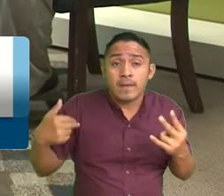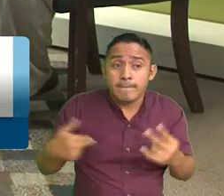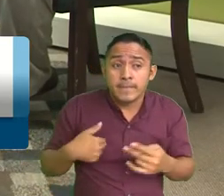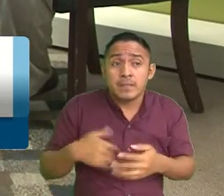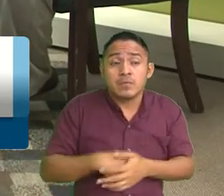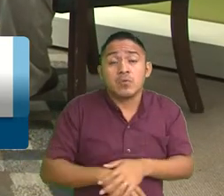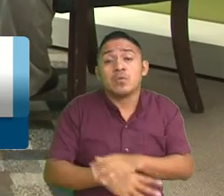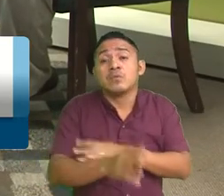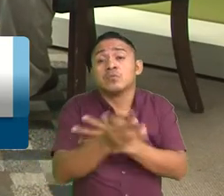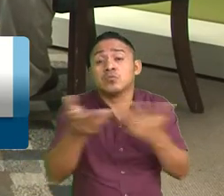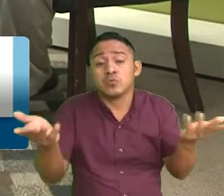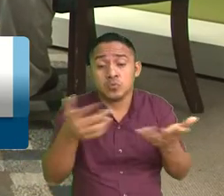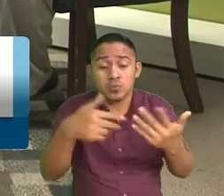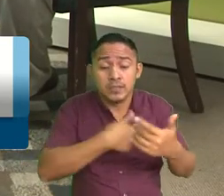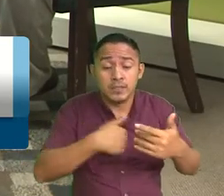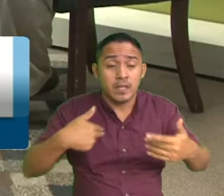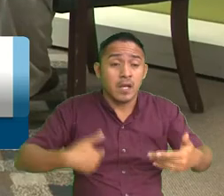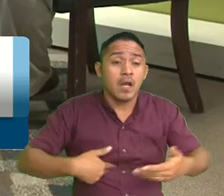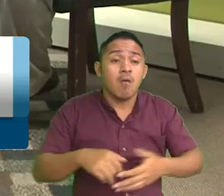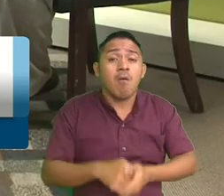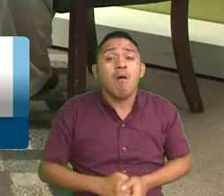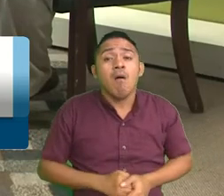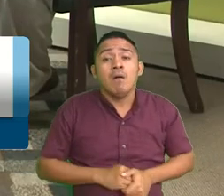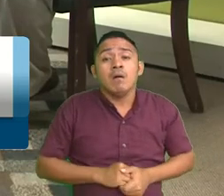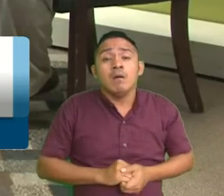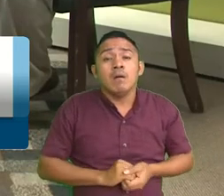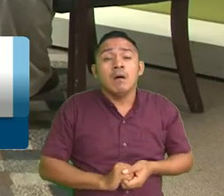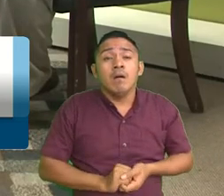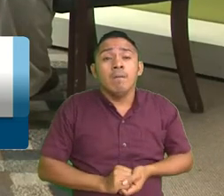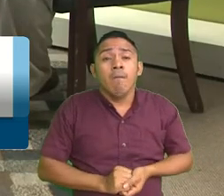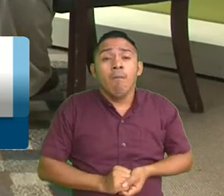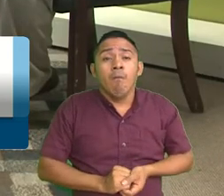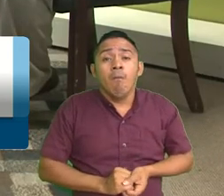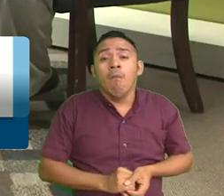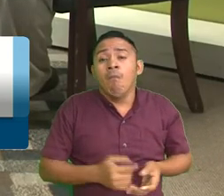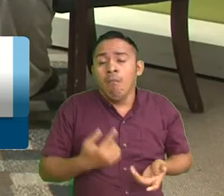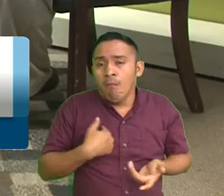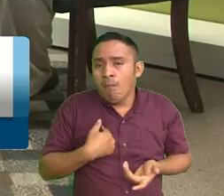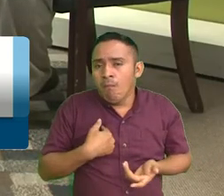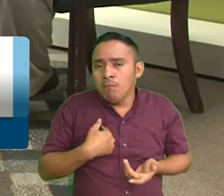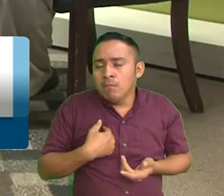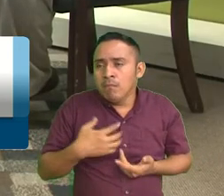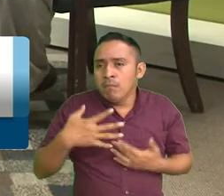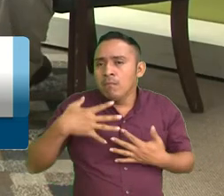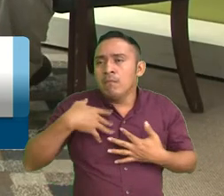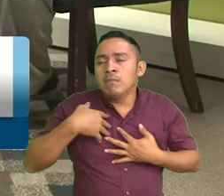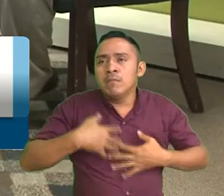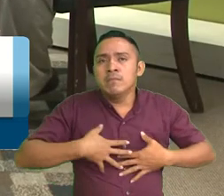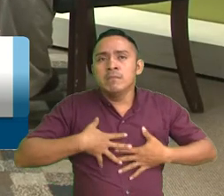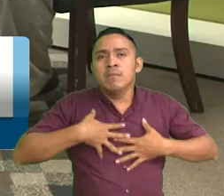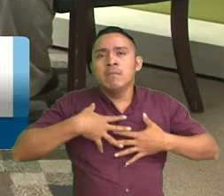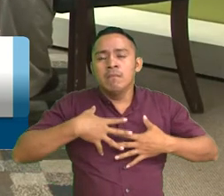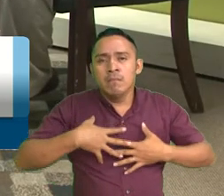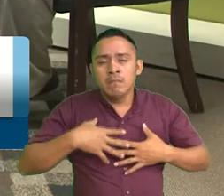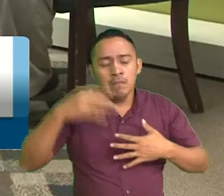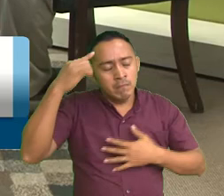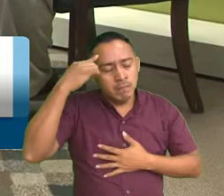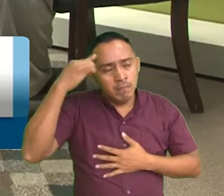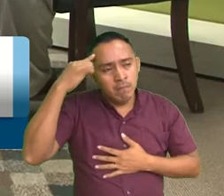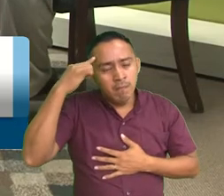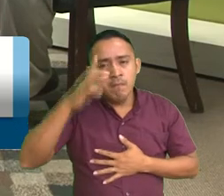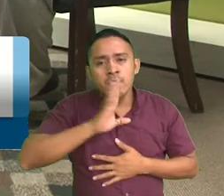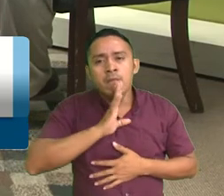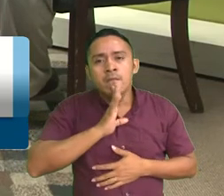qué utilizo para hacer. Exactamente, cómo yo lo vivo. O sea, no o puedo dejar de respirar, pensar o hablar en